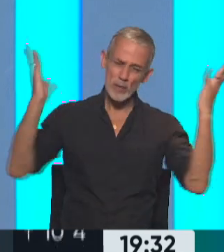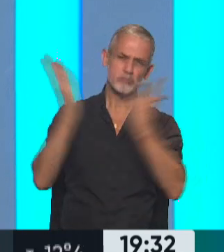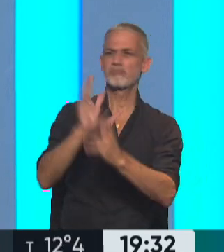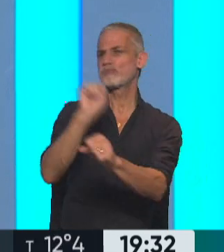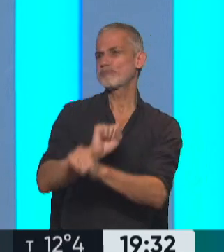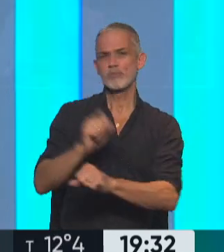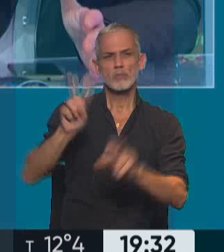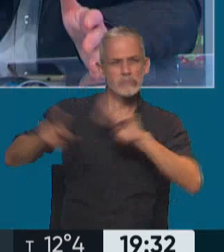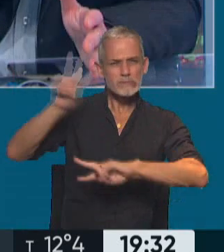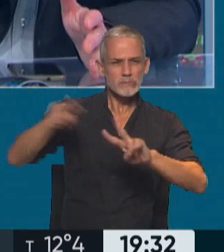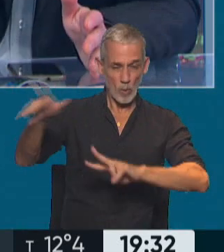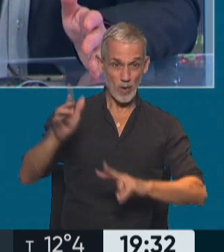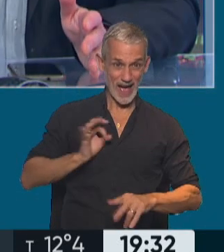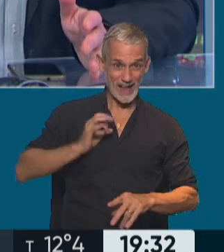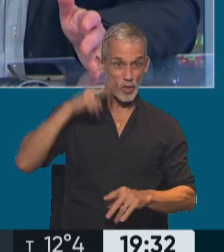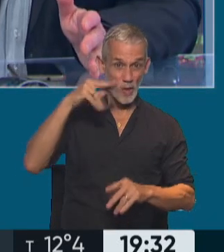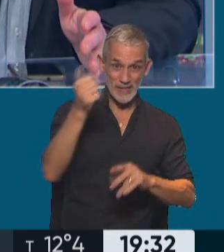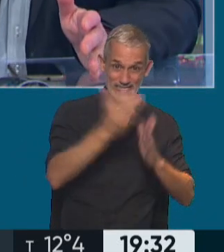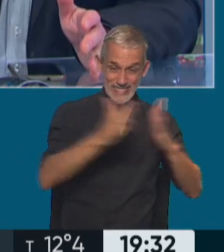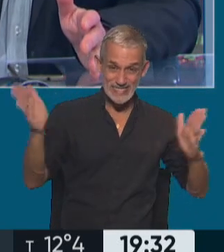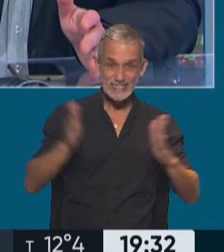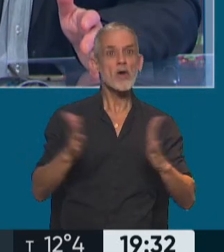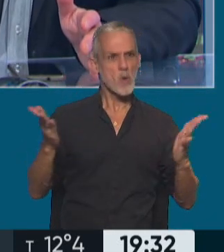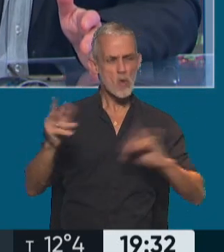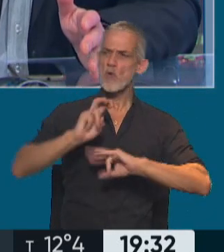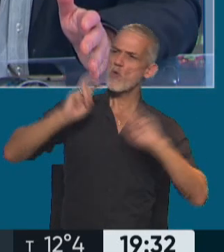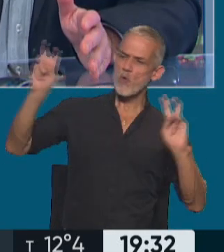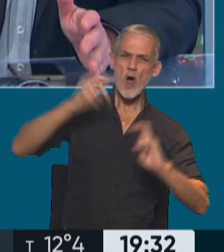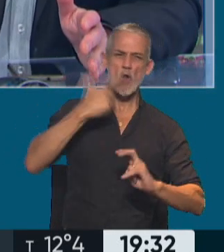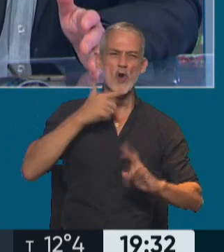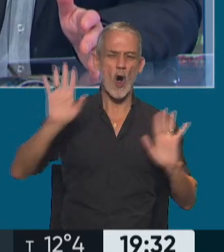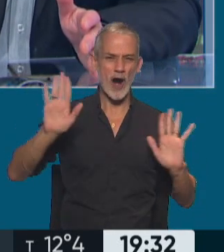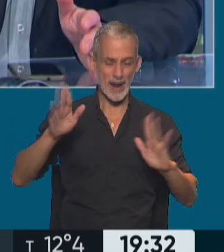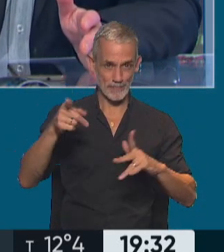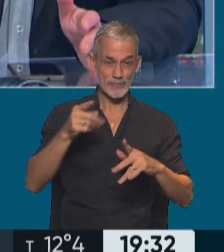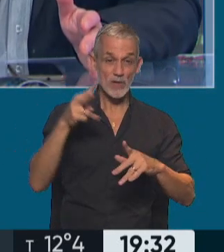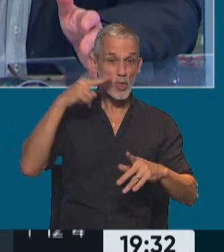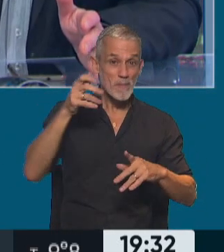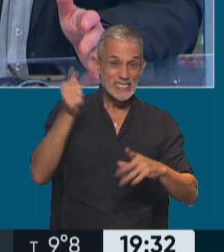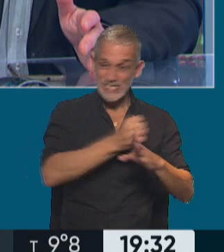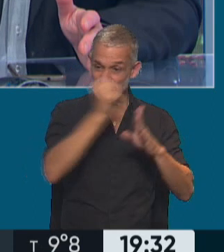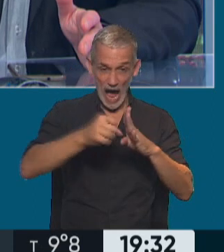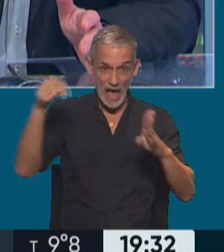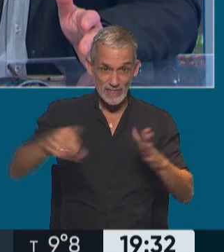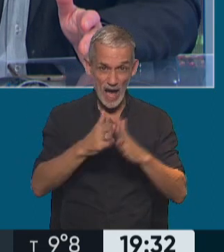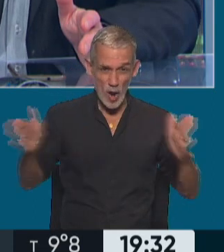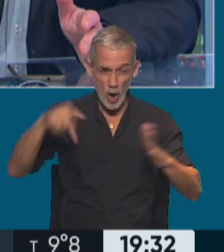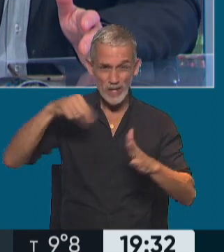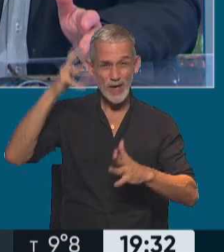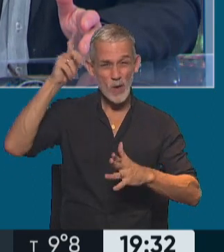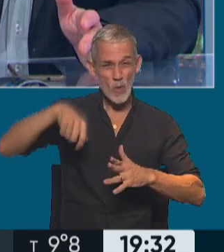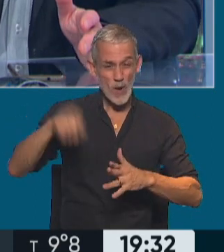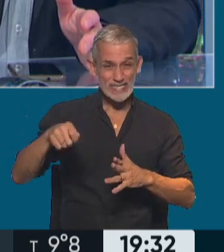y en ese momento, 2006, se libró la alerta roja. Desde 2006 hasta hoy, que el juez